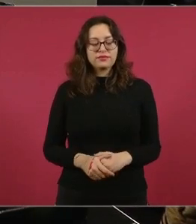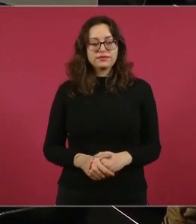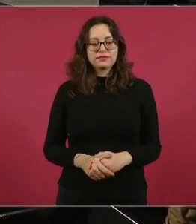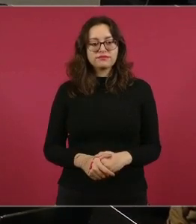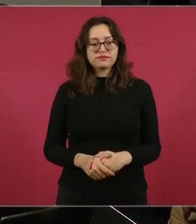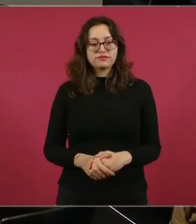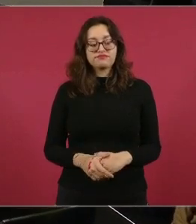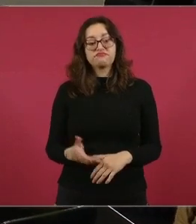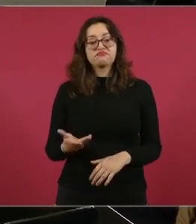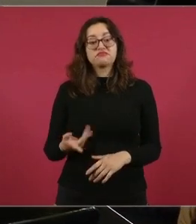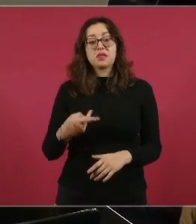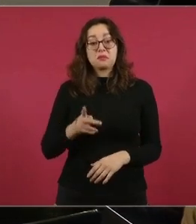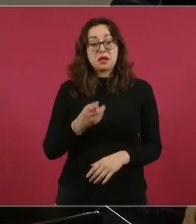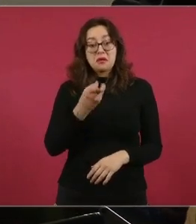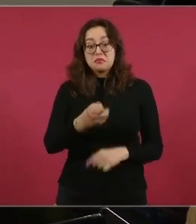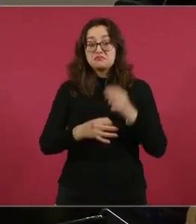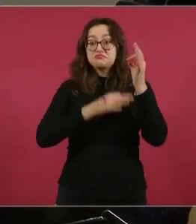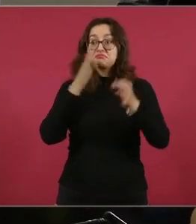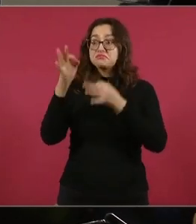no era nota.